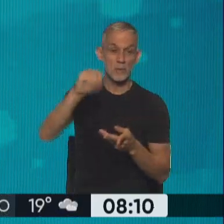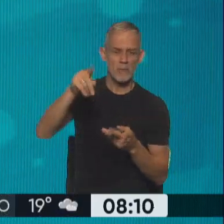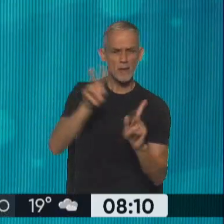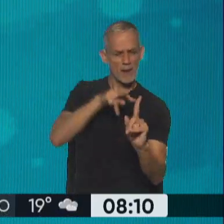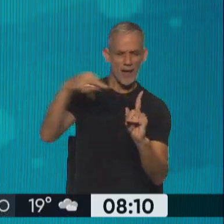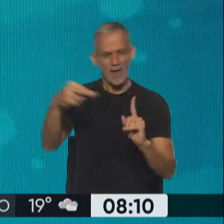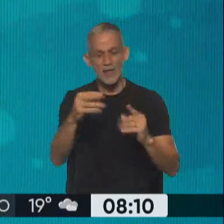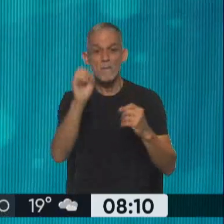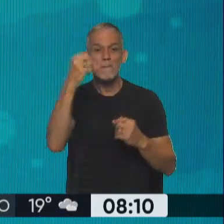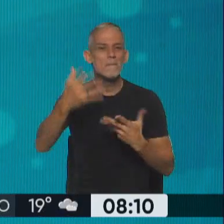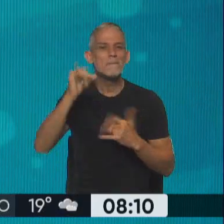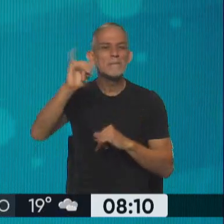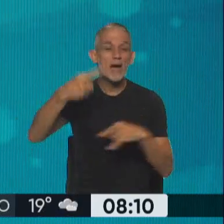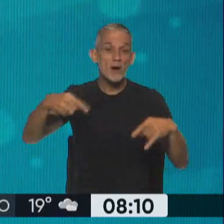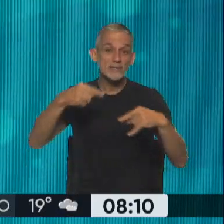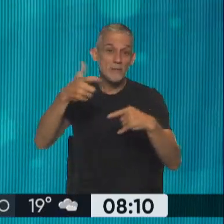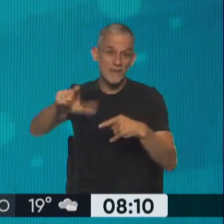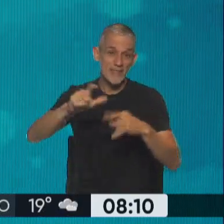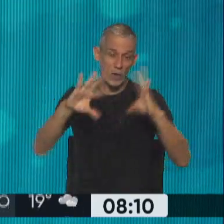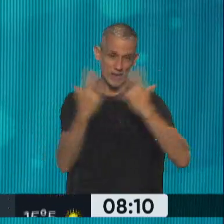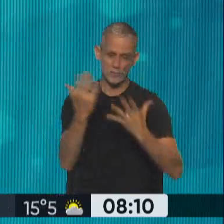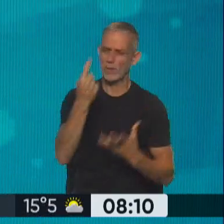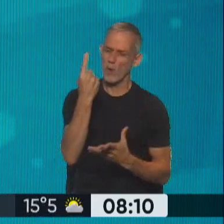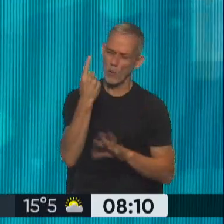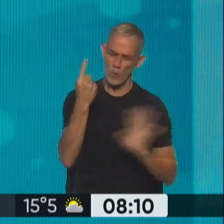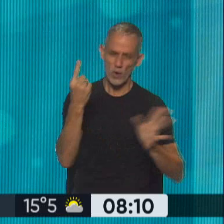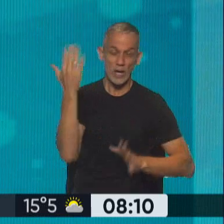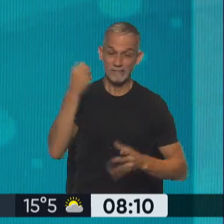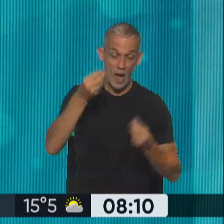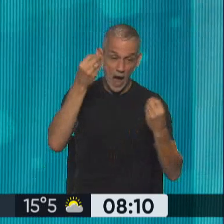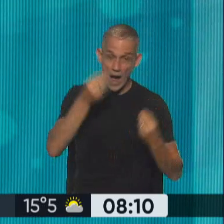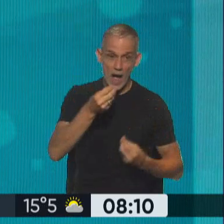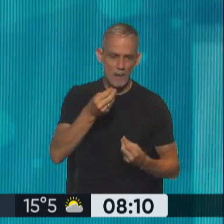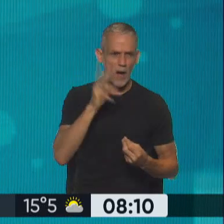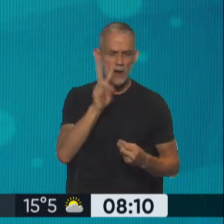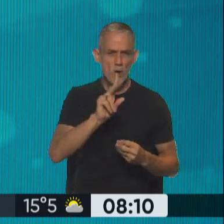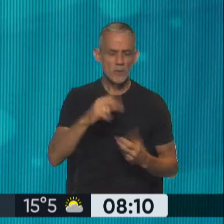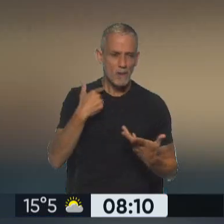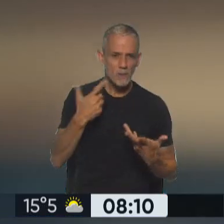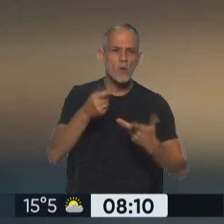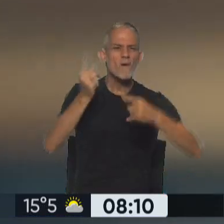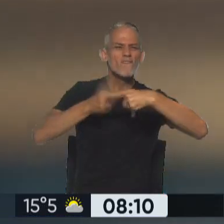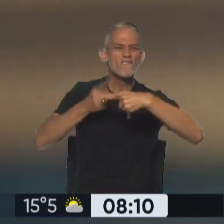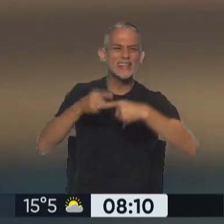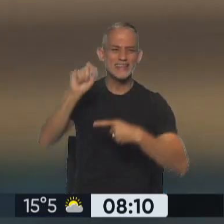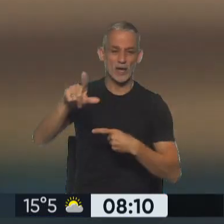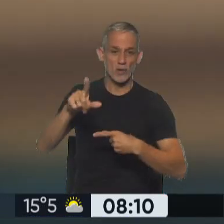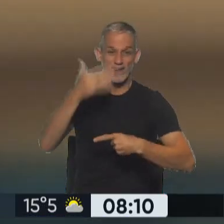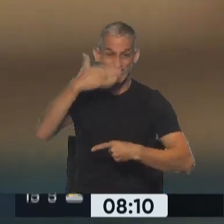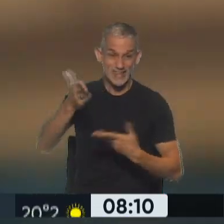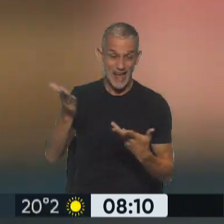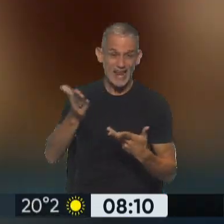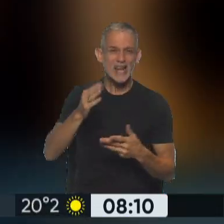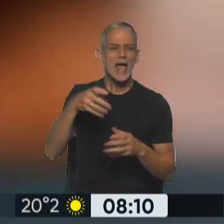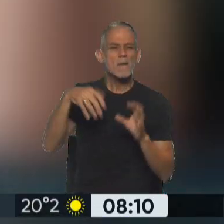punto de vista de los mejores vídeos del mundial por ejemplo uno que se nos había pasado es un festejo justamente de la final mientras